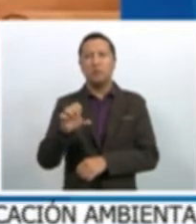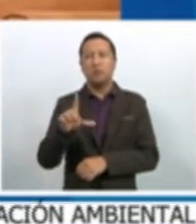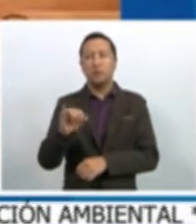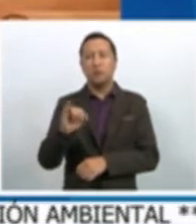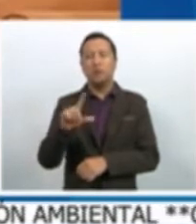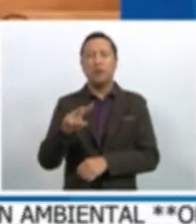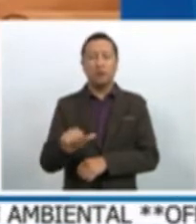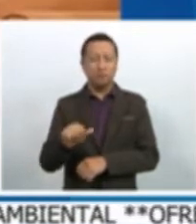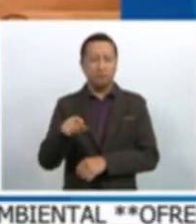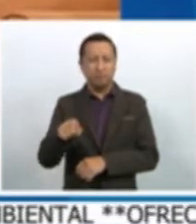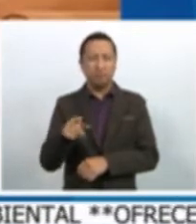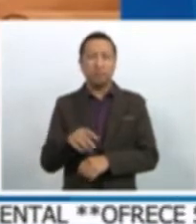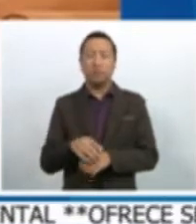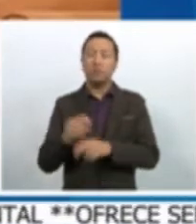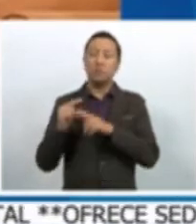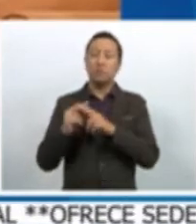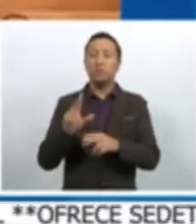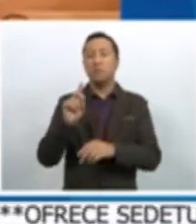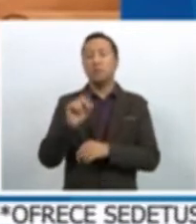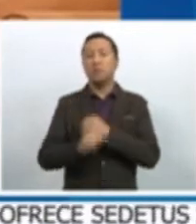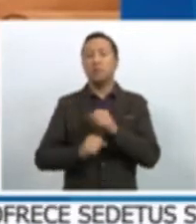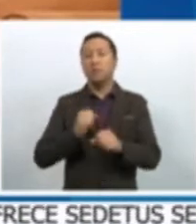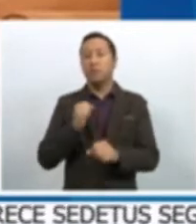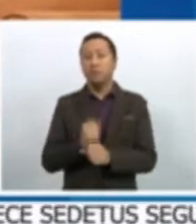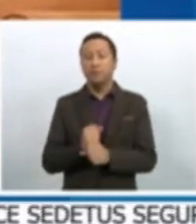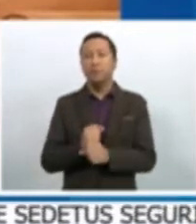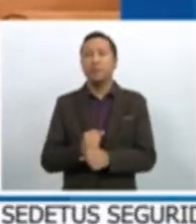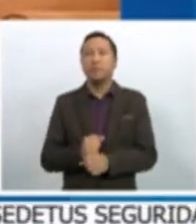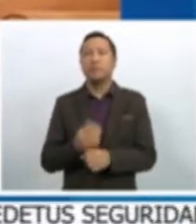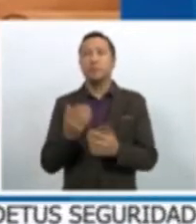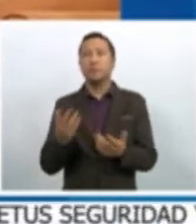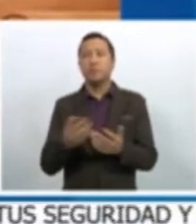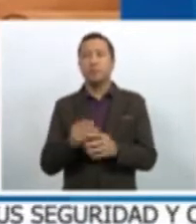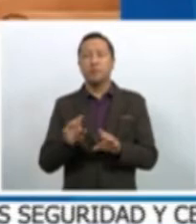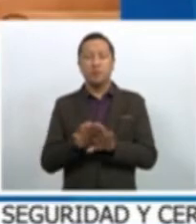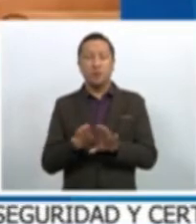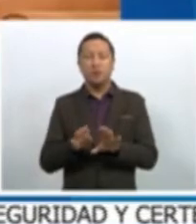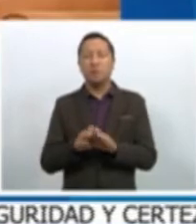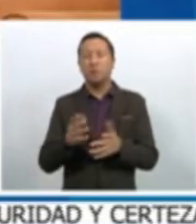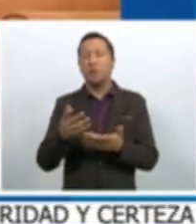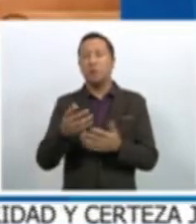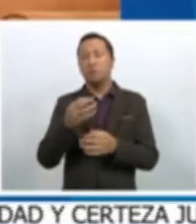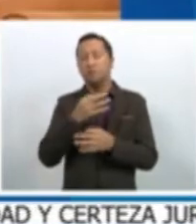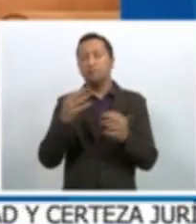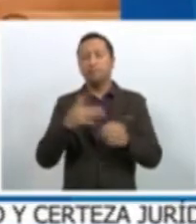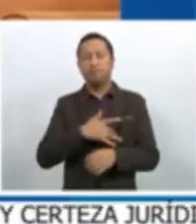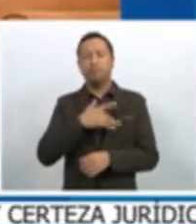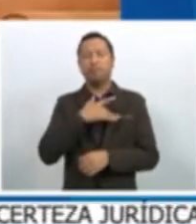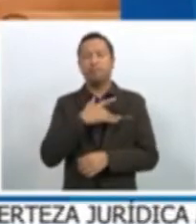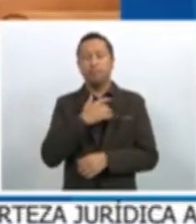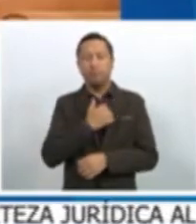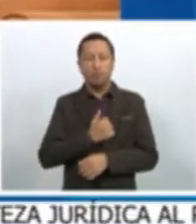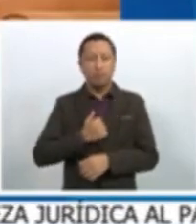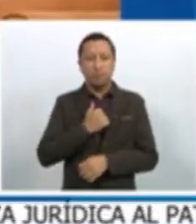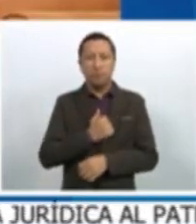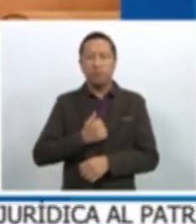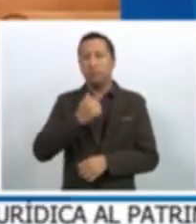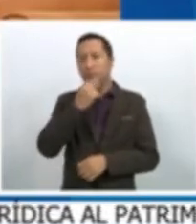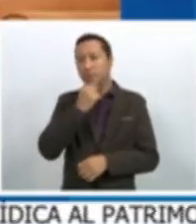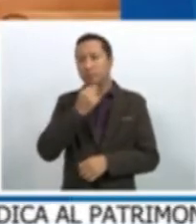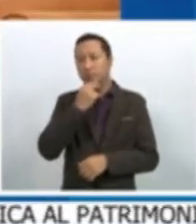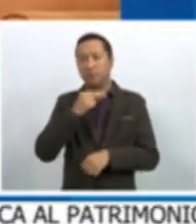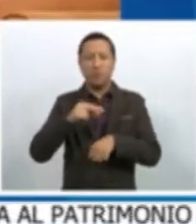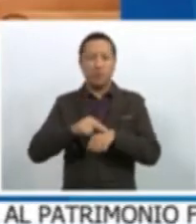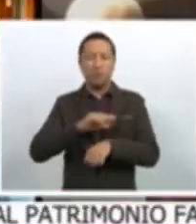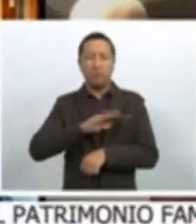Secretaría de Salud y que este jueves, tristemente, se le adjudicó el reconocimiento Nobleza Obliga y falleció víctima del COVID-19. COVID-19.